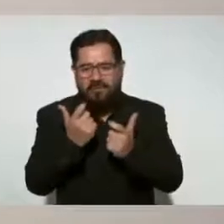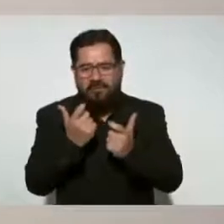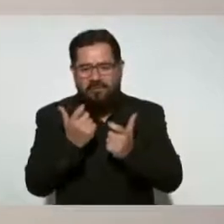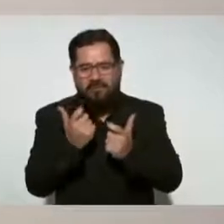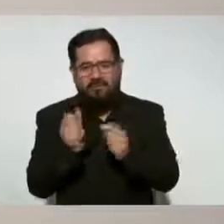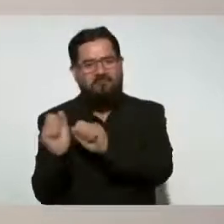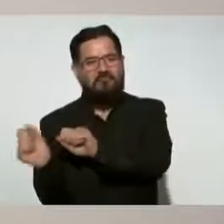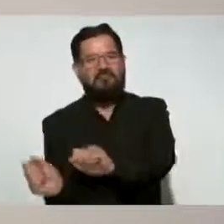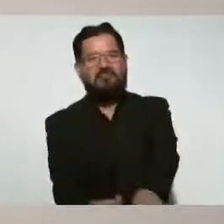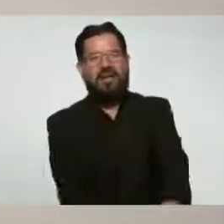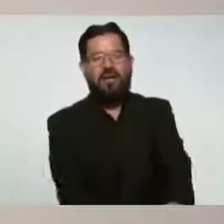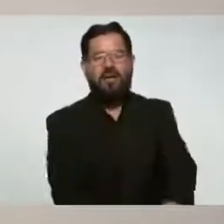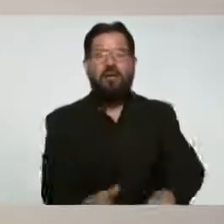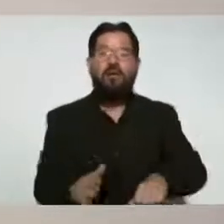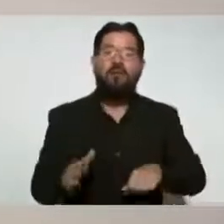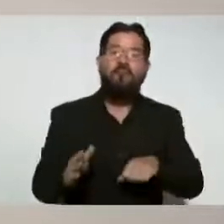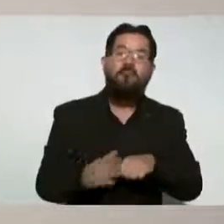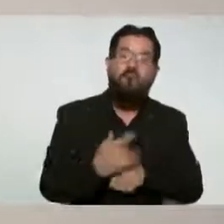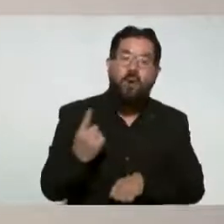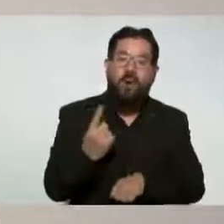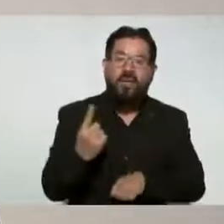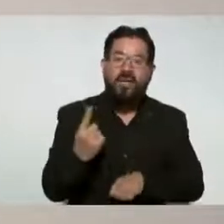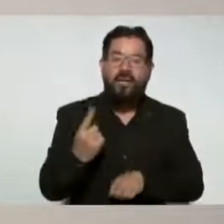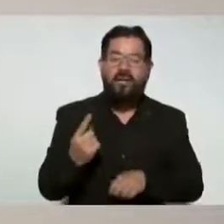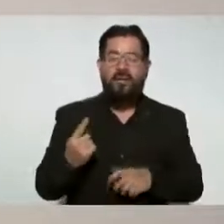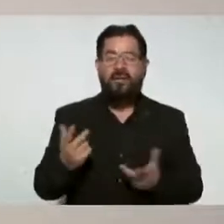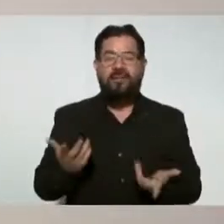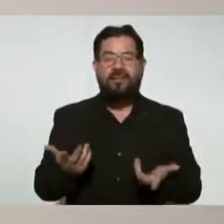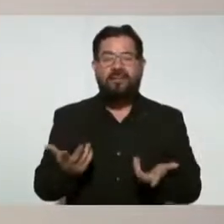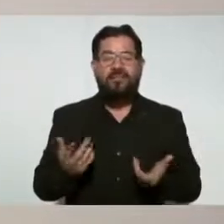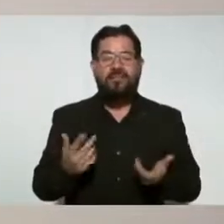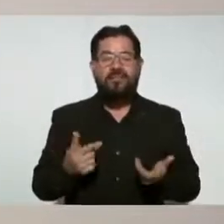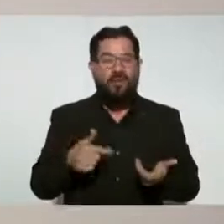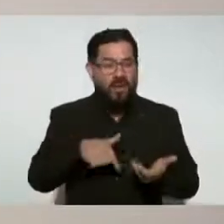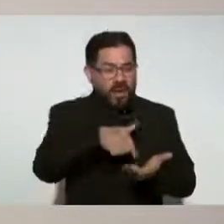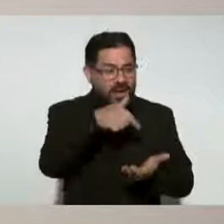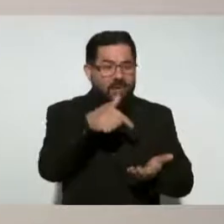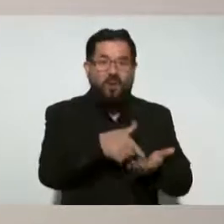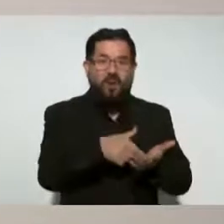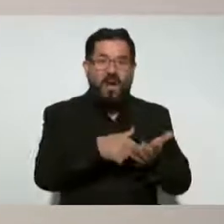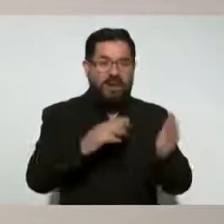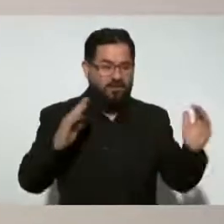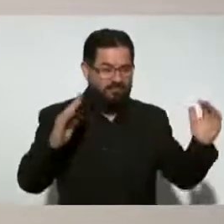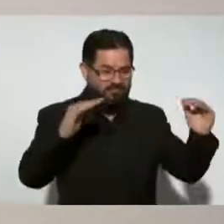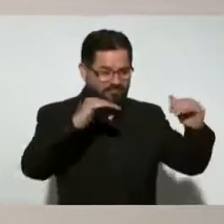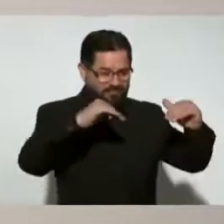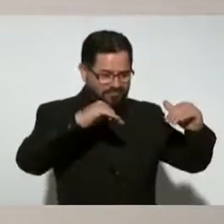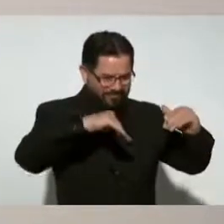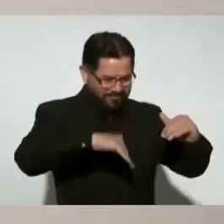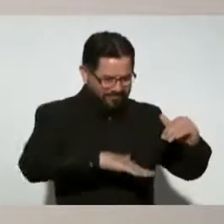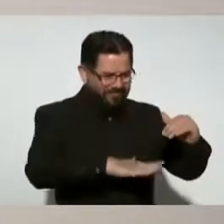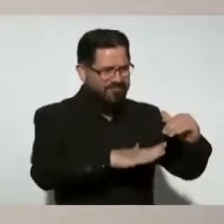se hicieron obras en barrancas, en zonas de riesgo.